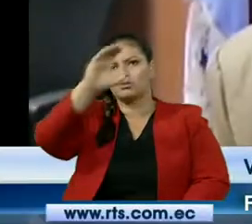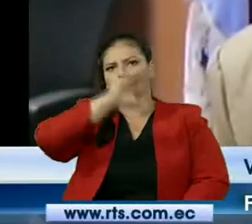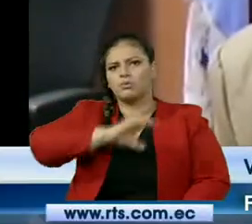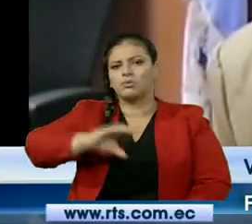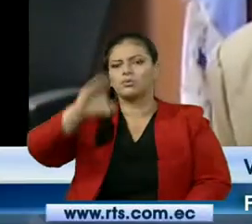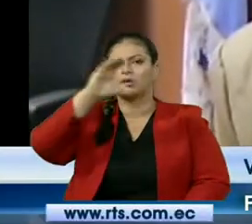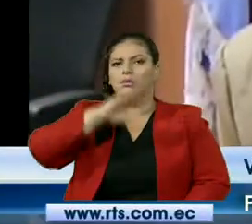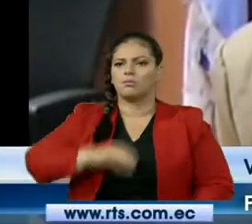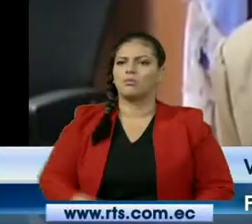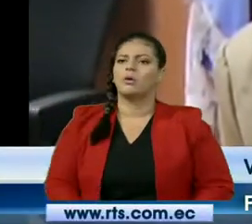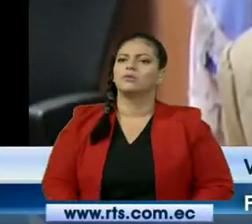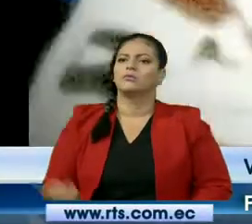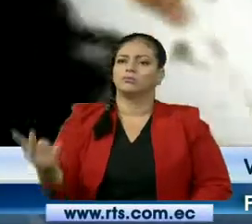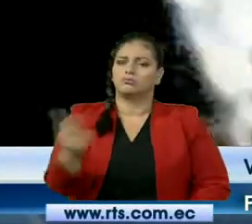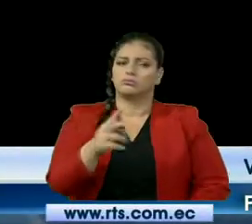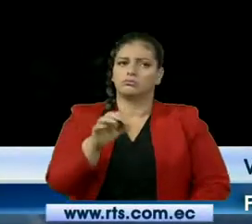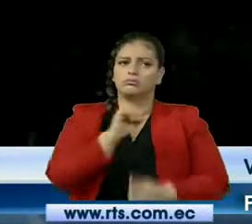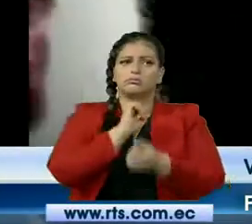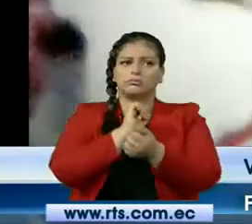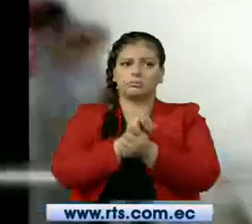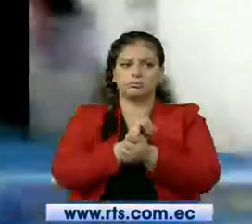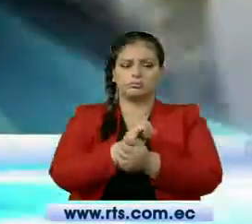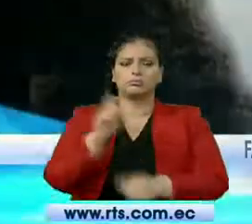sean trasladadas a la unidad de contravención.